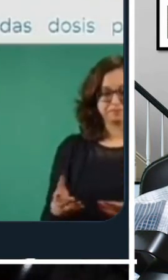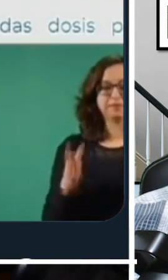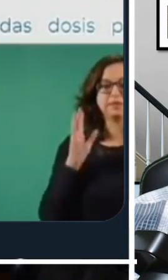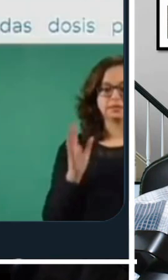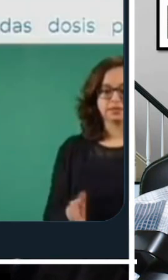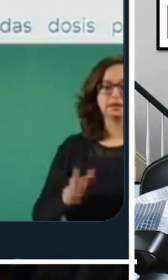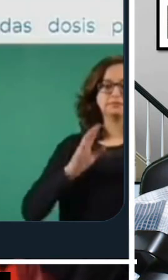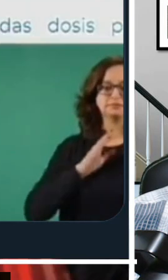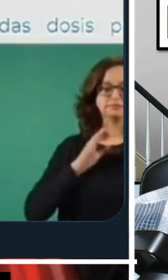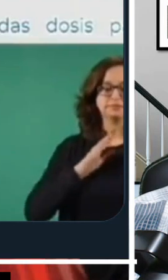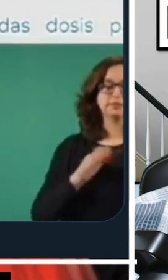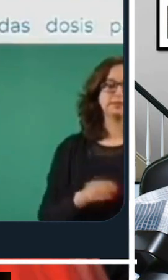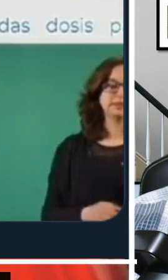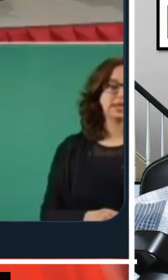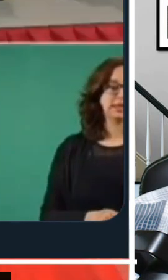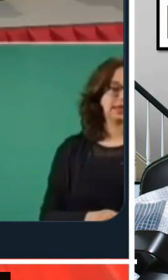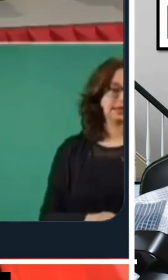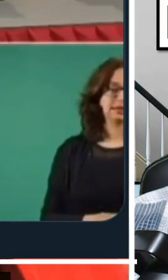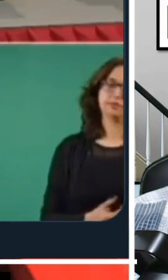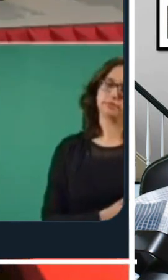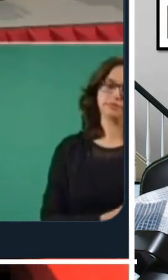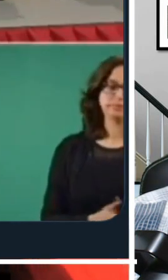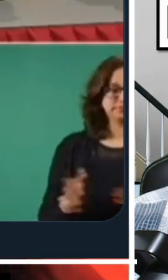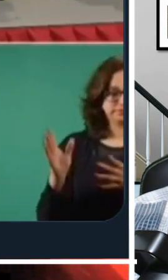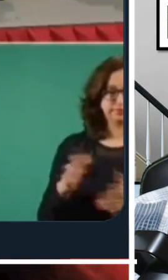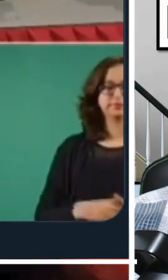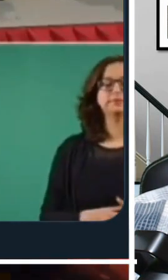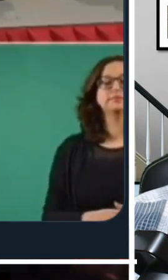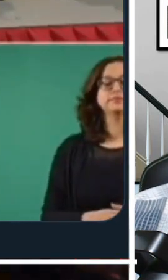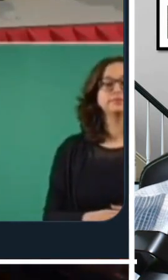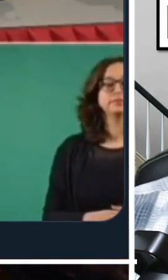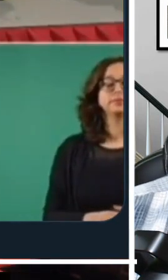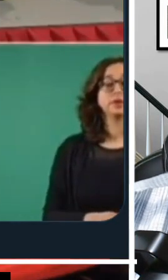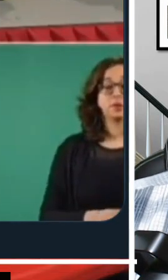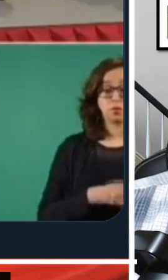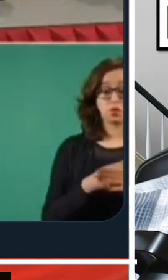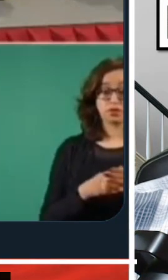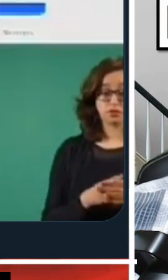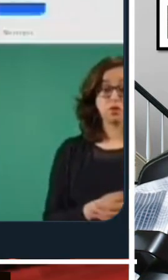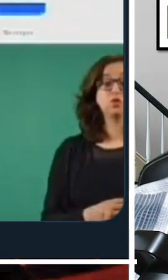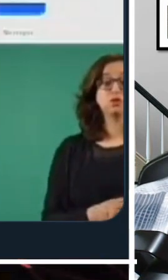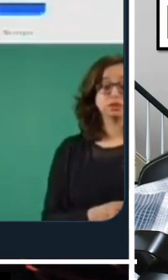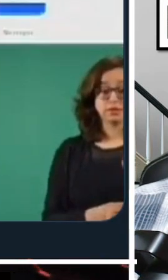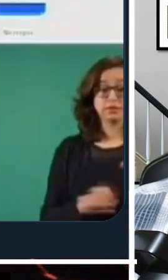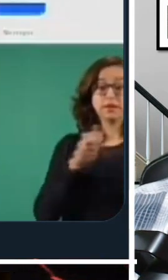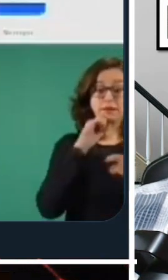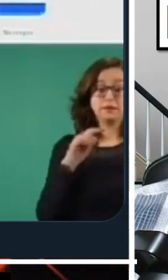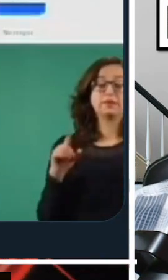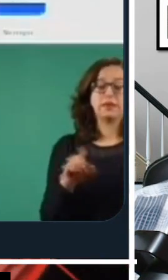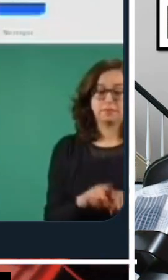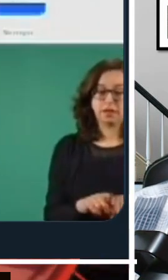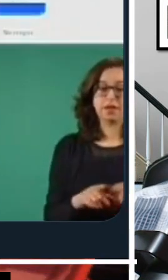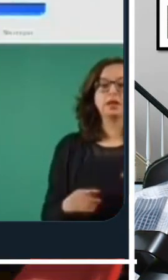Aérea y de la Secretaría de Marina. En septiembre también se enviarán las segundas dosis para Jamaica,